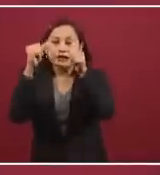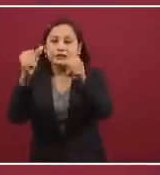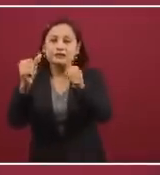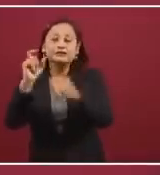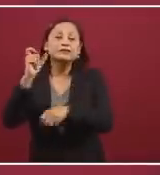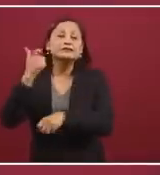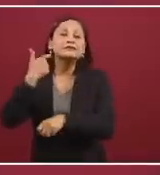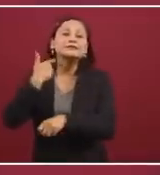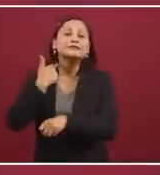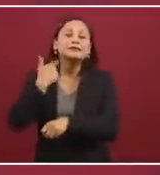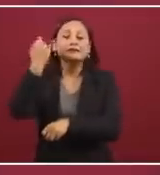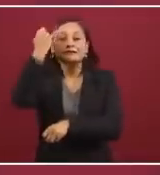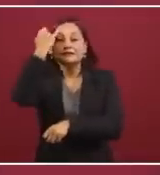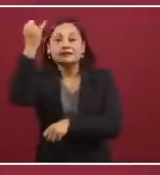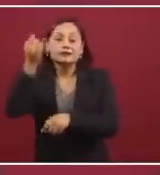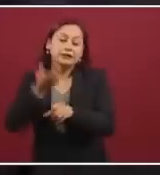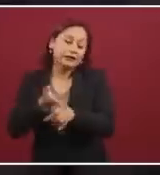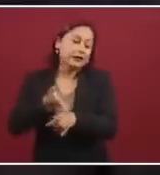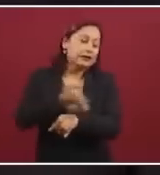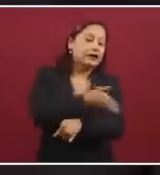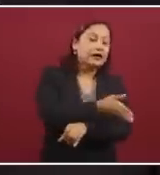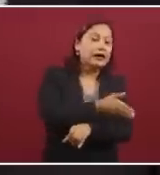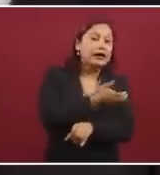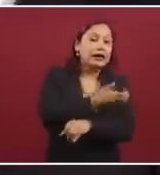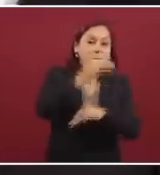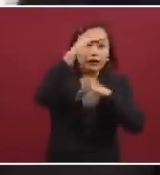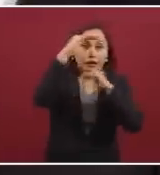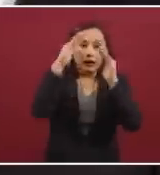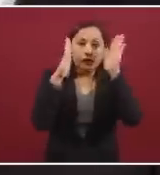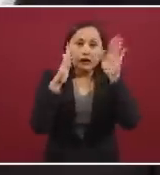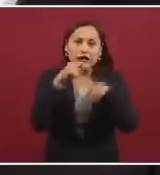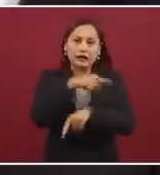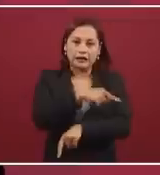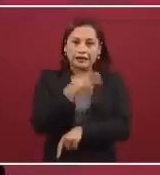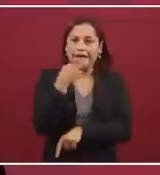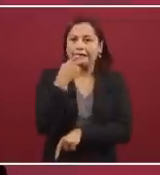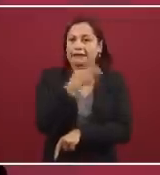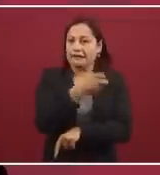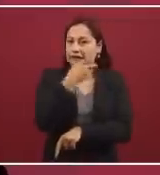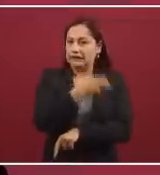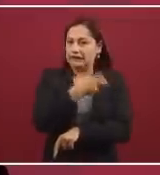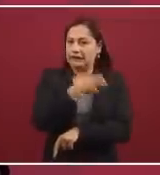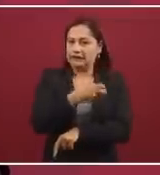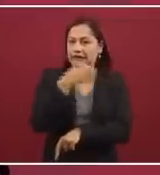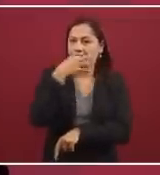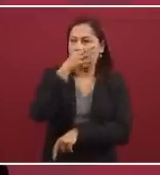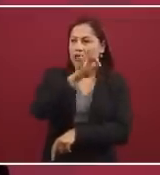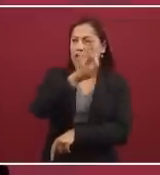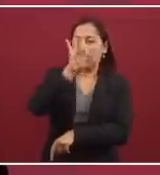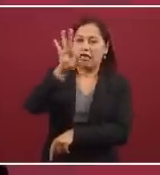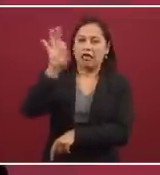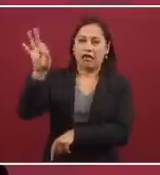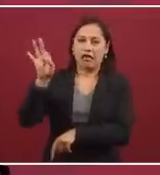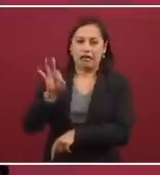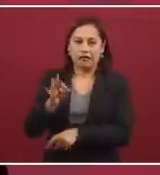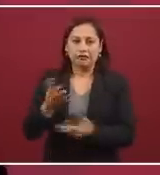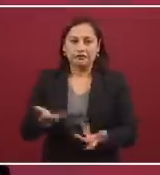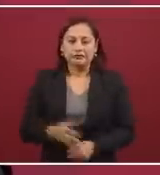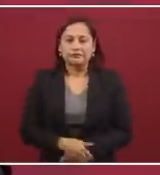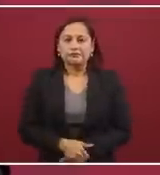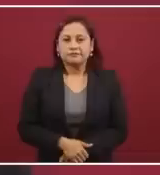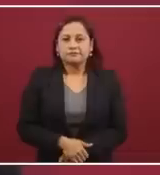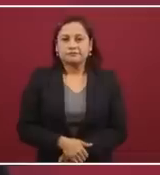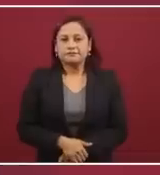que quede claro lo mismo se llegó al extremo es decir